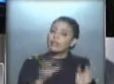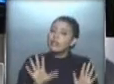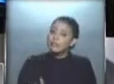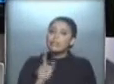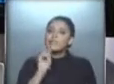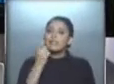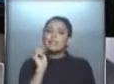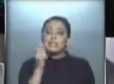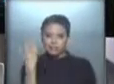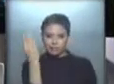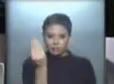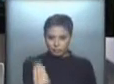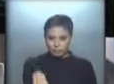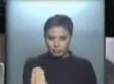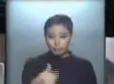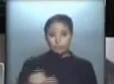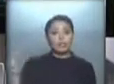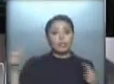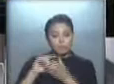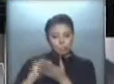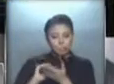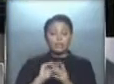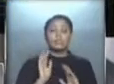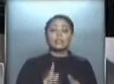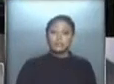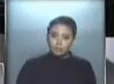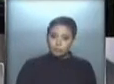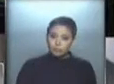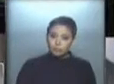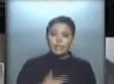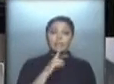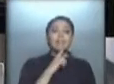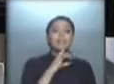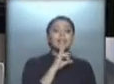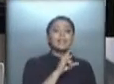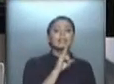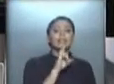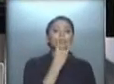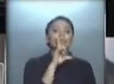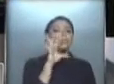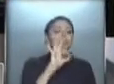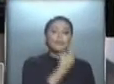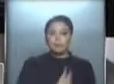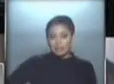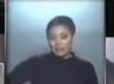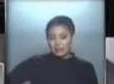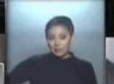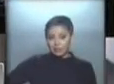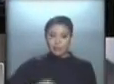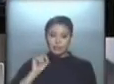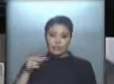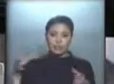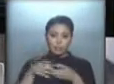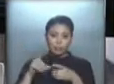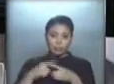a presidir esa bancada en la Cámara Baja. Mientras tanto, Juliana Di Tullio continuaría siendo la presidenta del bloque del Frente para la